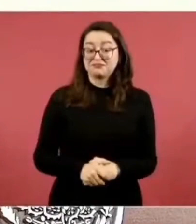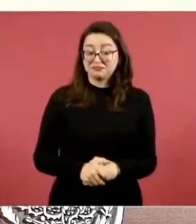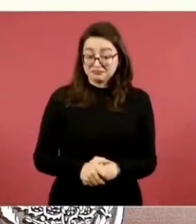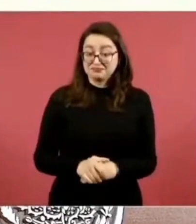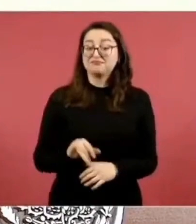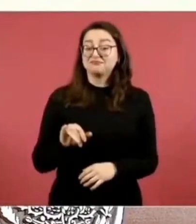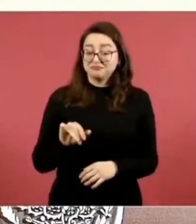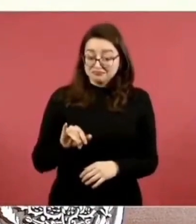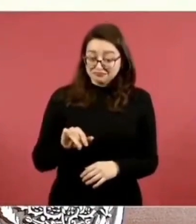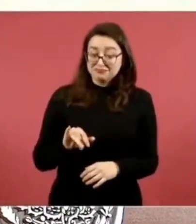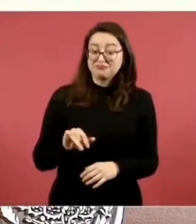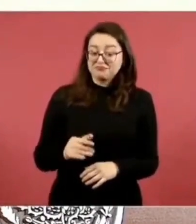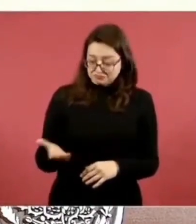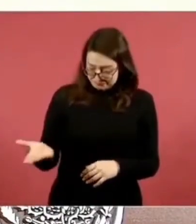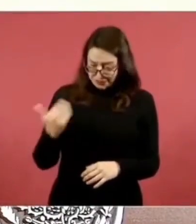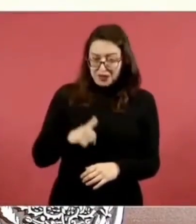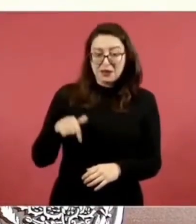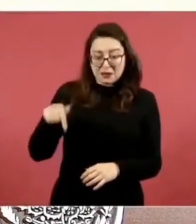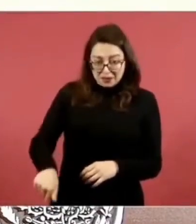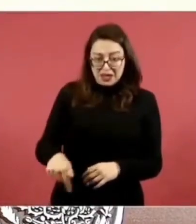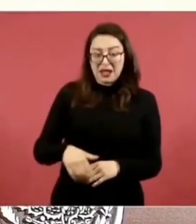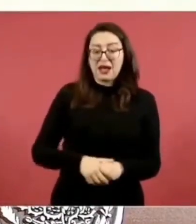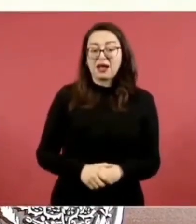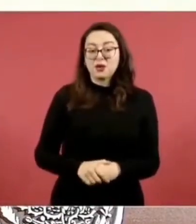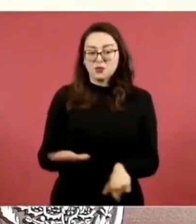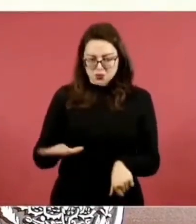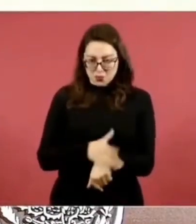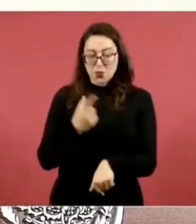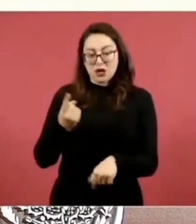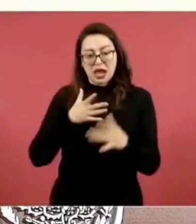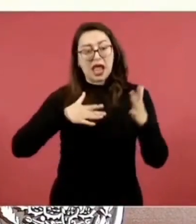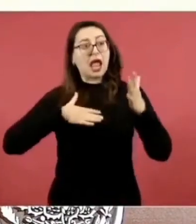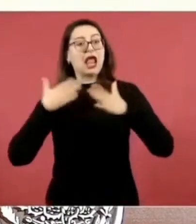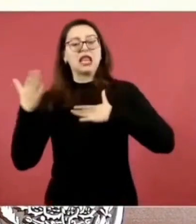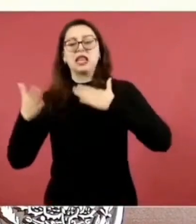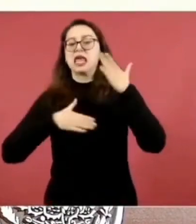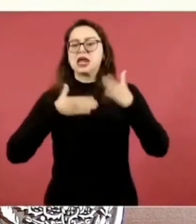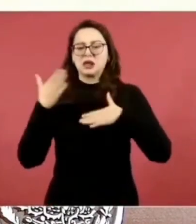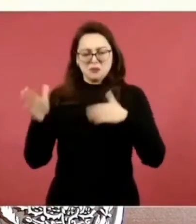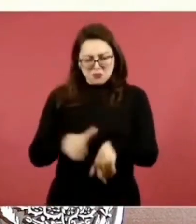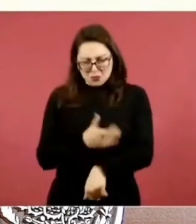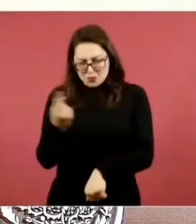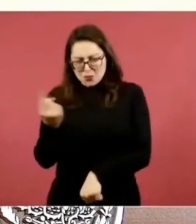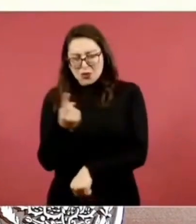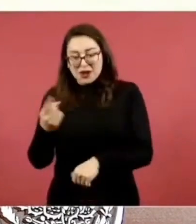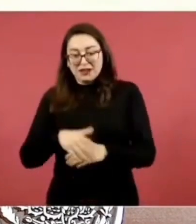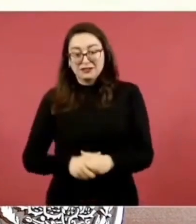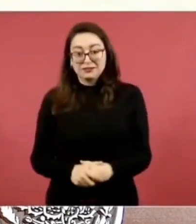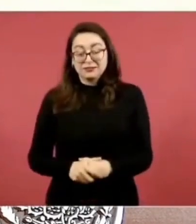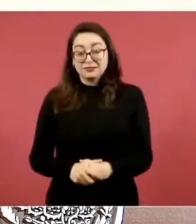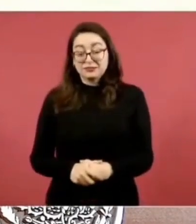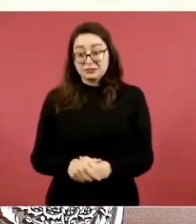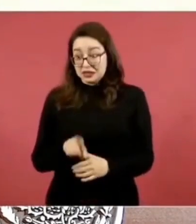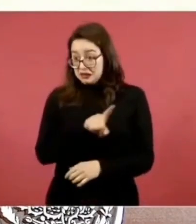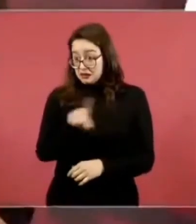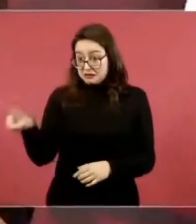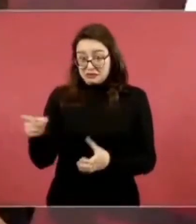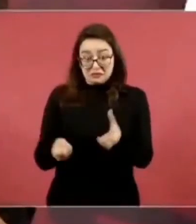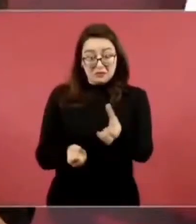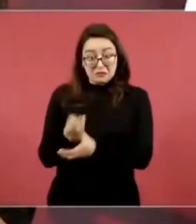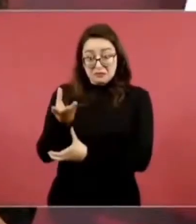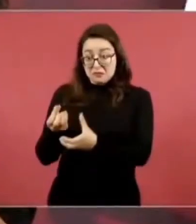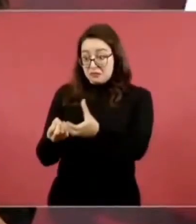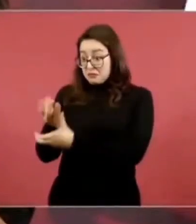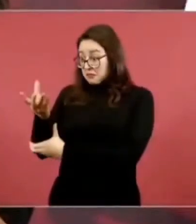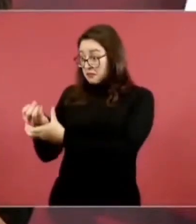que sí. Que vengan aquí, que digan por qué. ¿Sí? Porque a partir de ahí se dejó